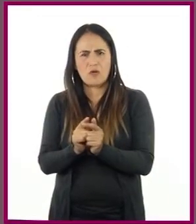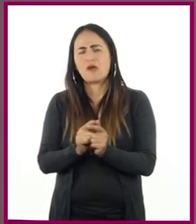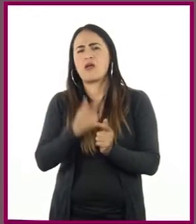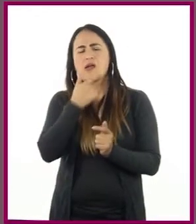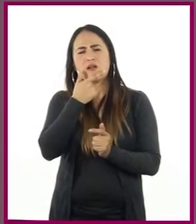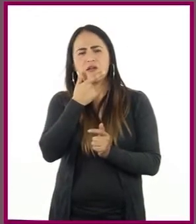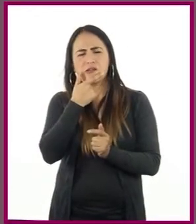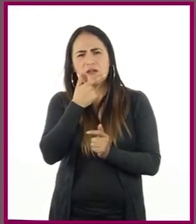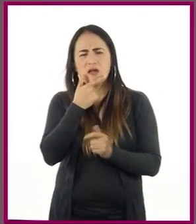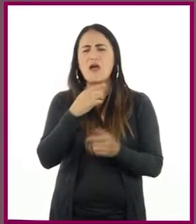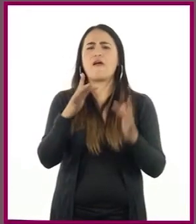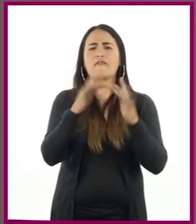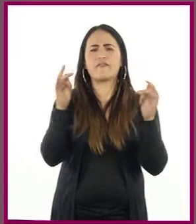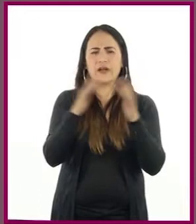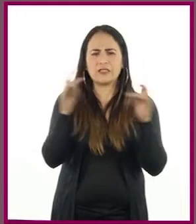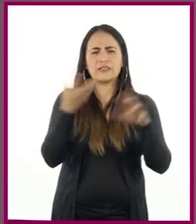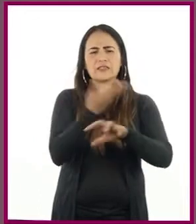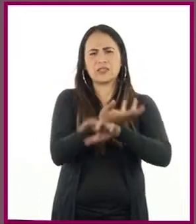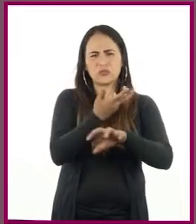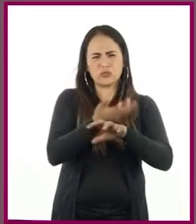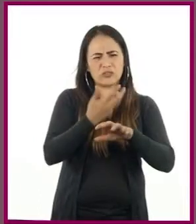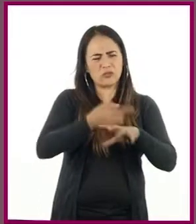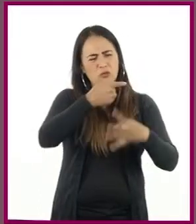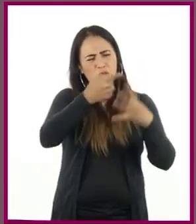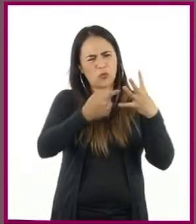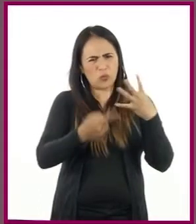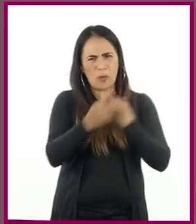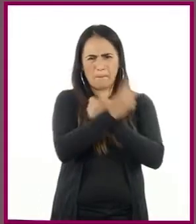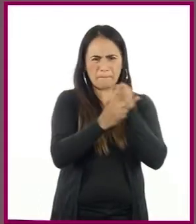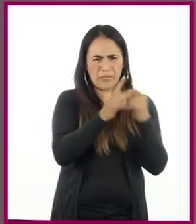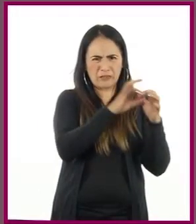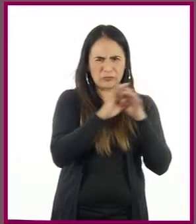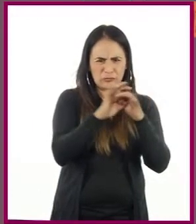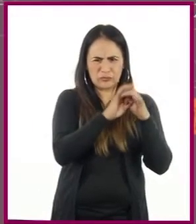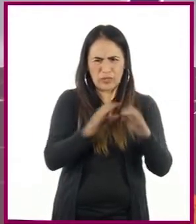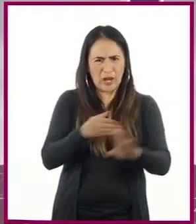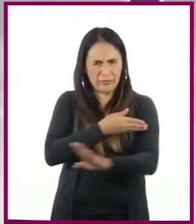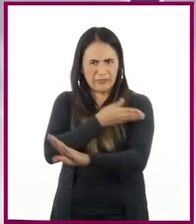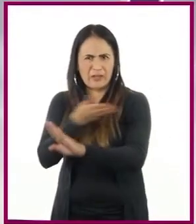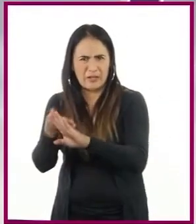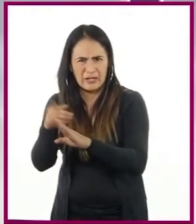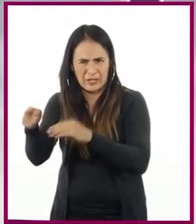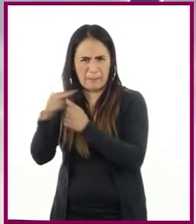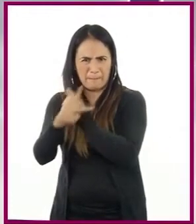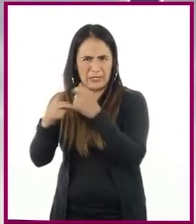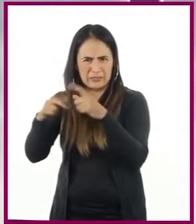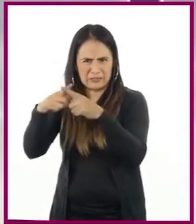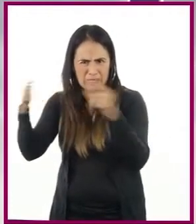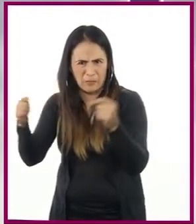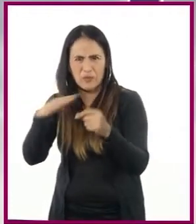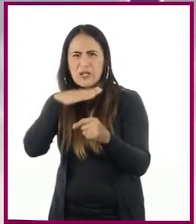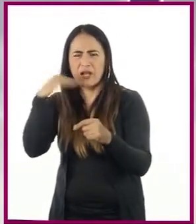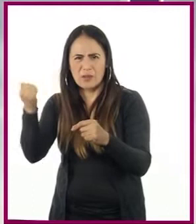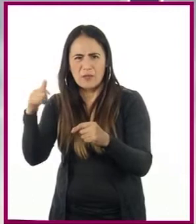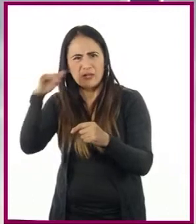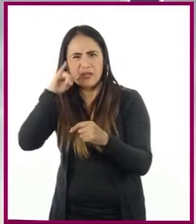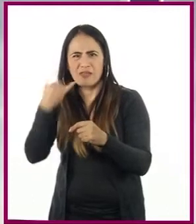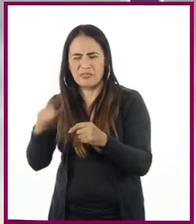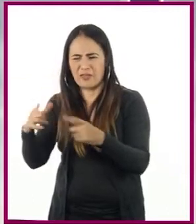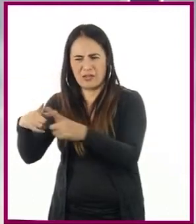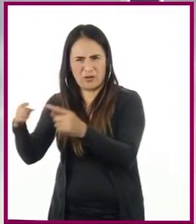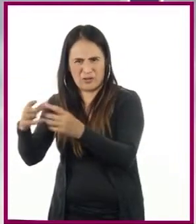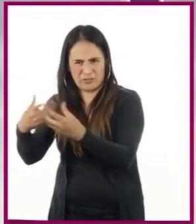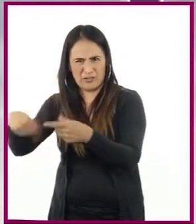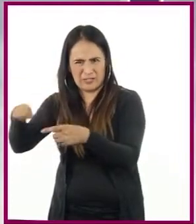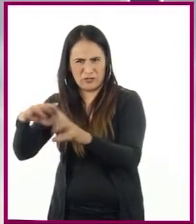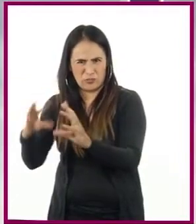Francia, Estados Unidos de América, entre otros, emprendieron la guerra contra Japón, aliado de Alemania e Italia, muchos